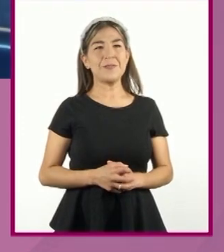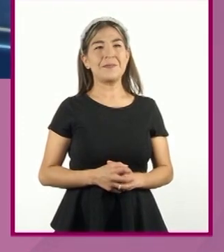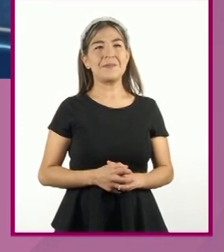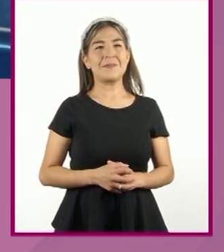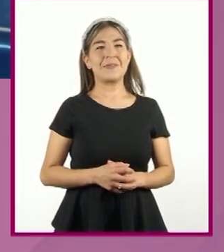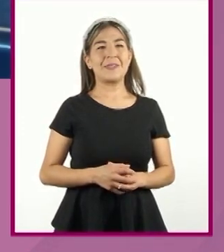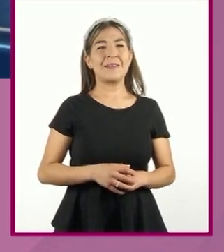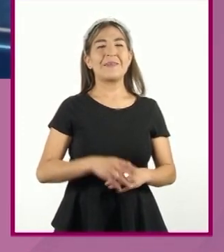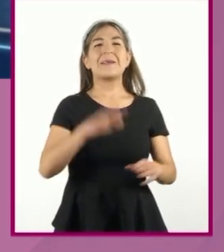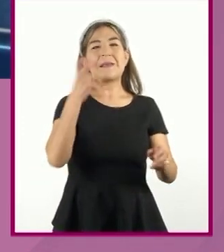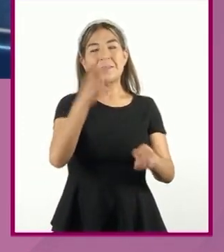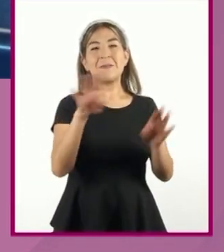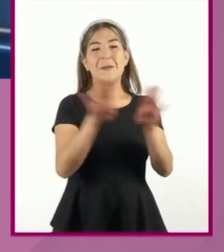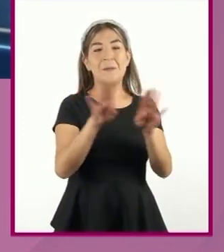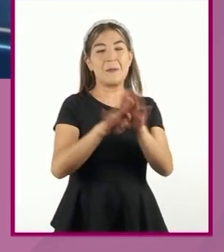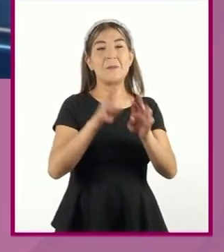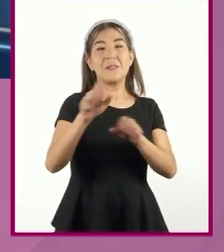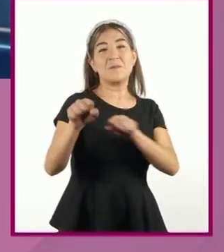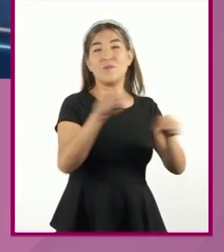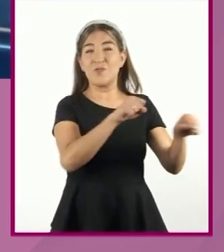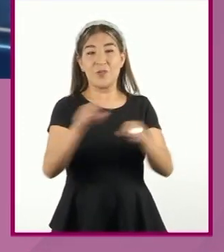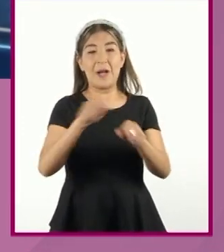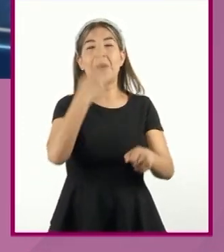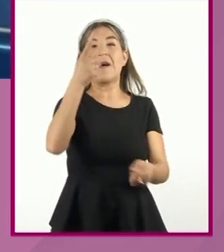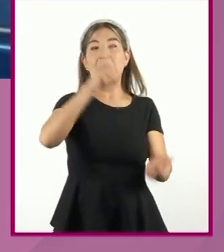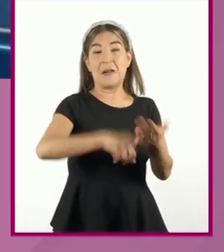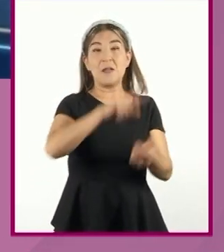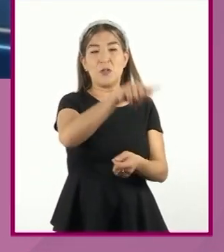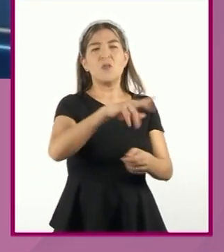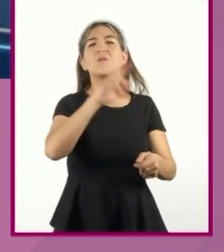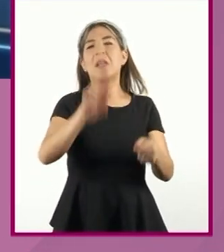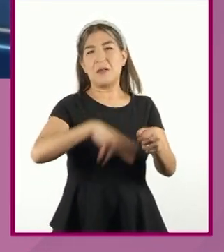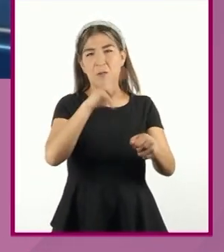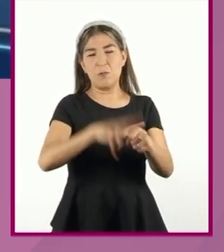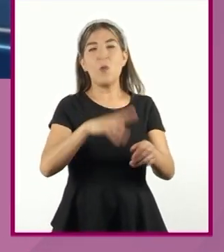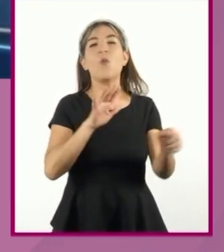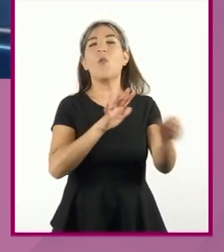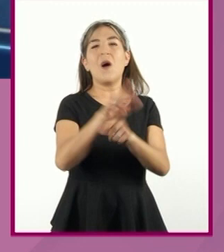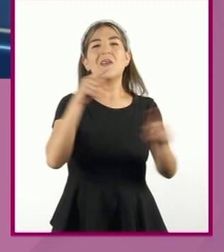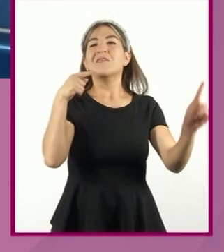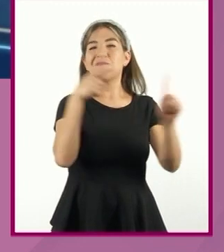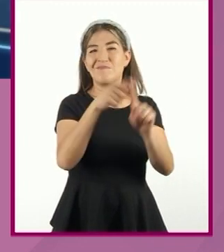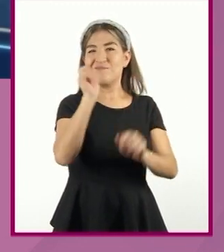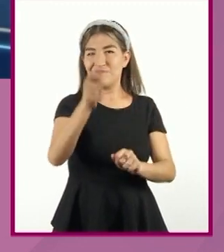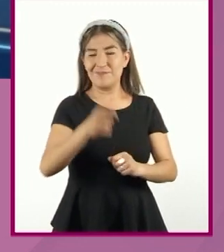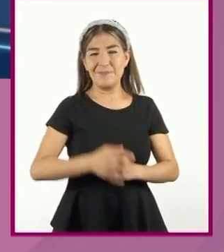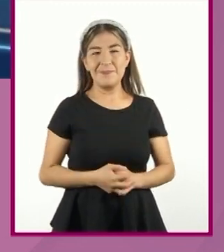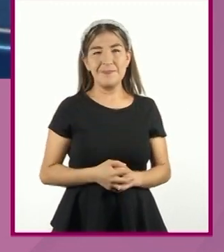Los fenómenos naturales forman parte de los ciclos de la naturaleza y cumplen un propósito en ella.